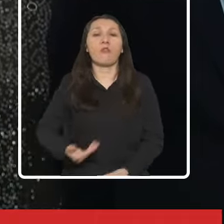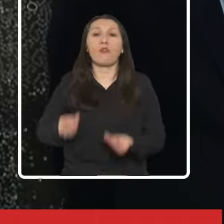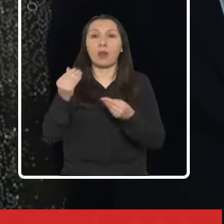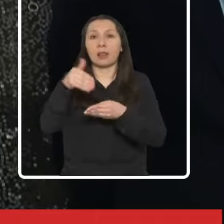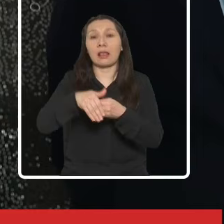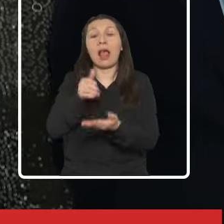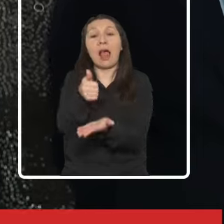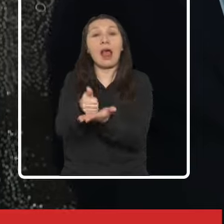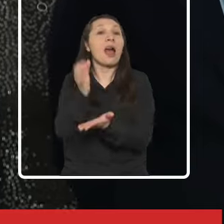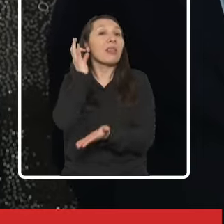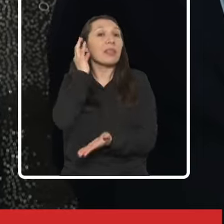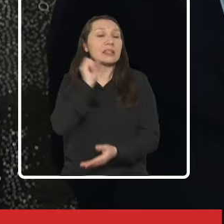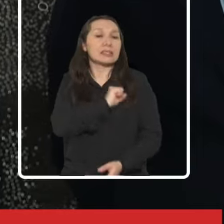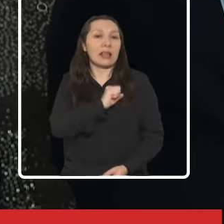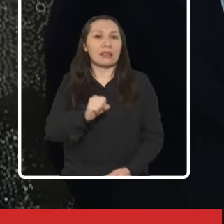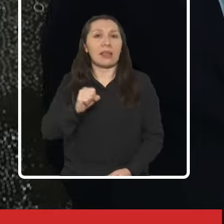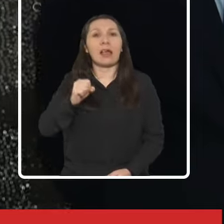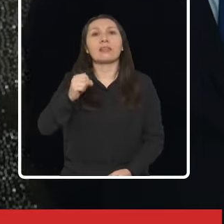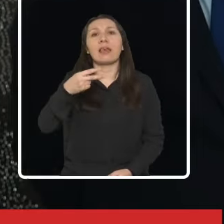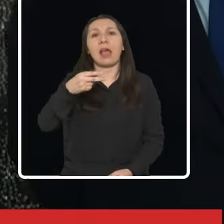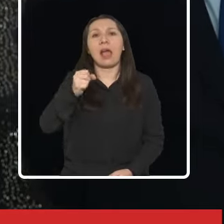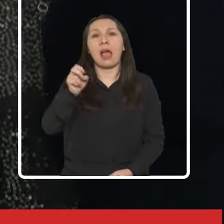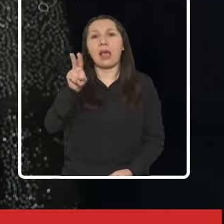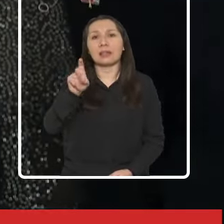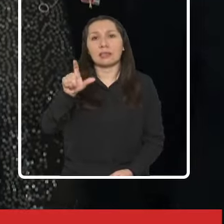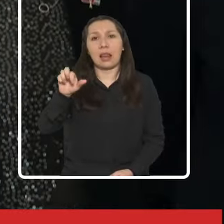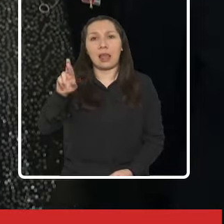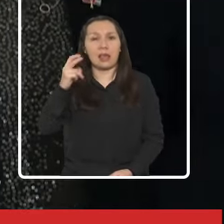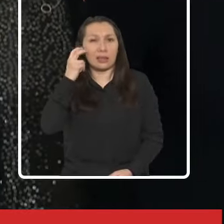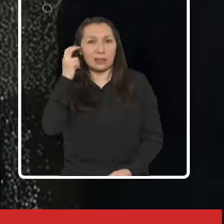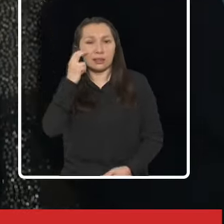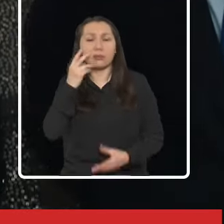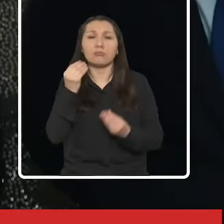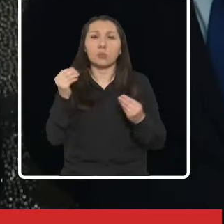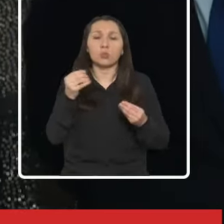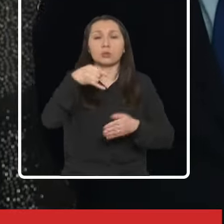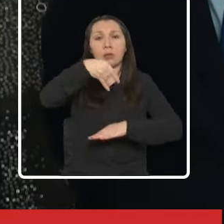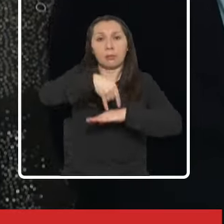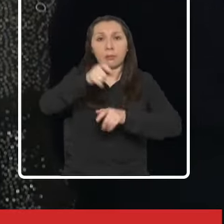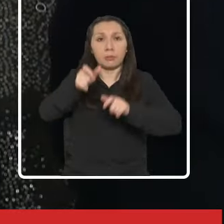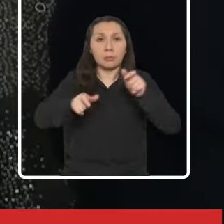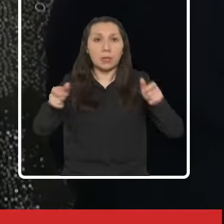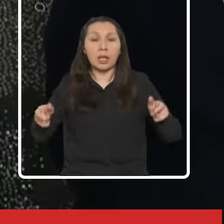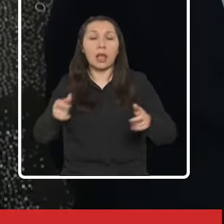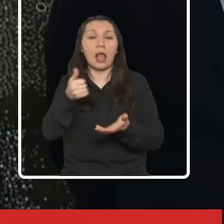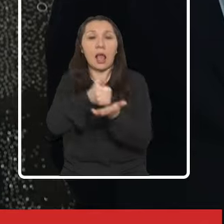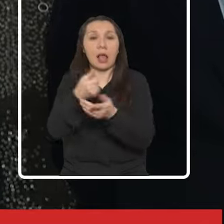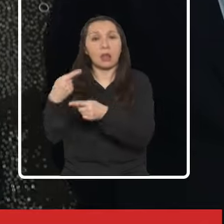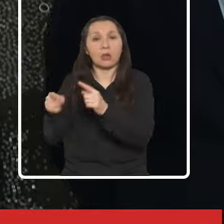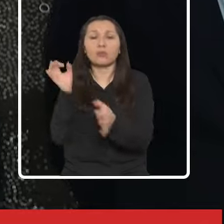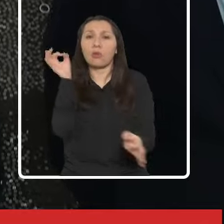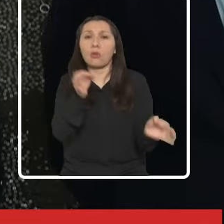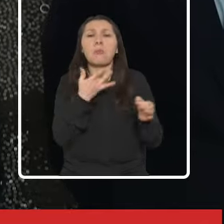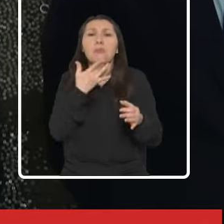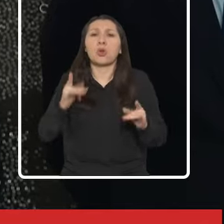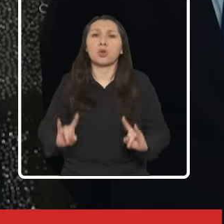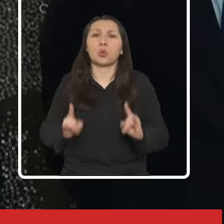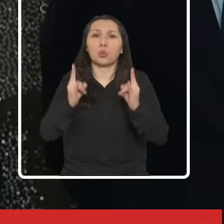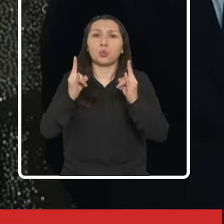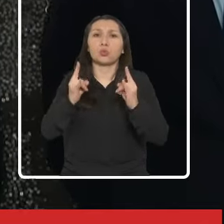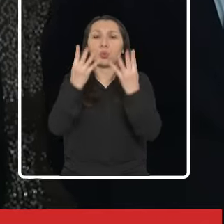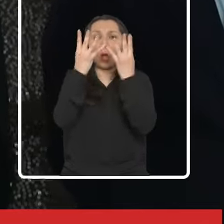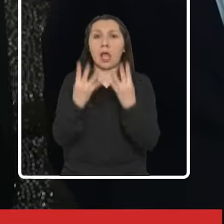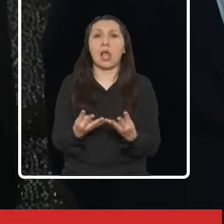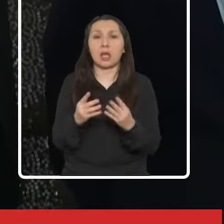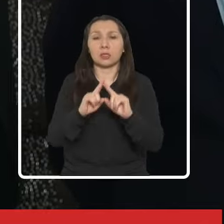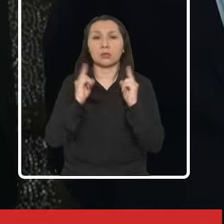La alcaldesa de Santiago, Iracy Hasler, ha planteado frente a varios sectores, a parlamentarios, a otros alcaldes, ¿por qué construir una